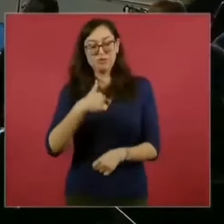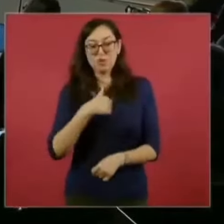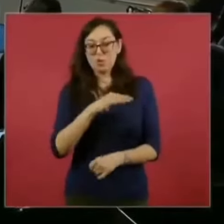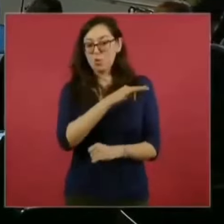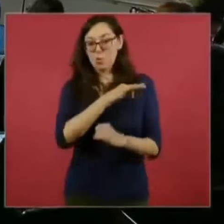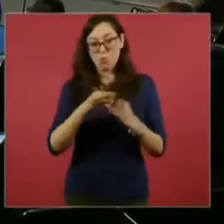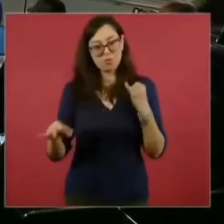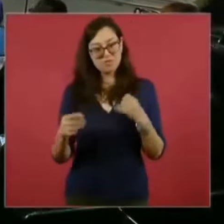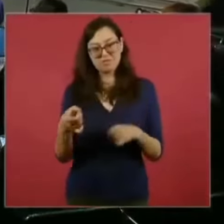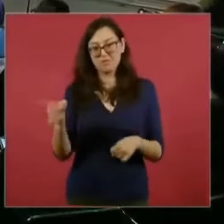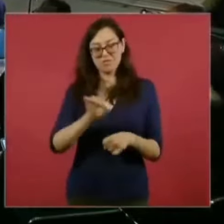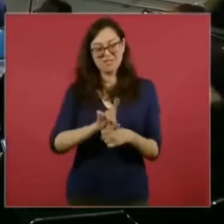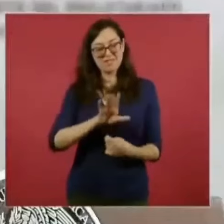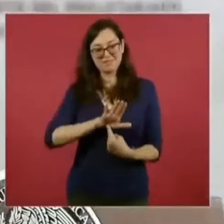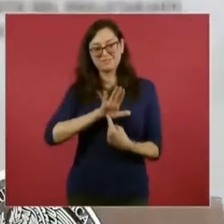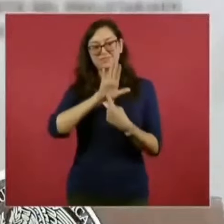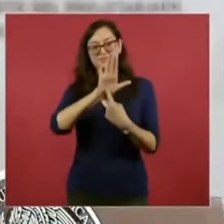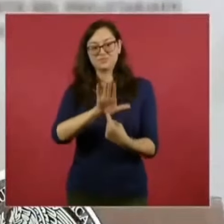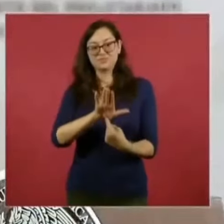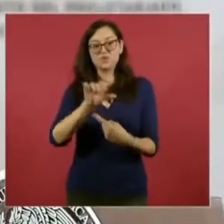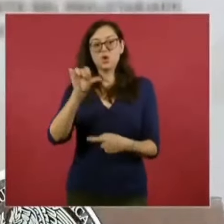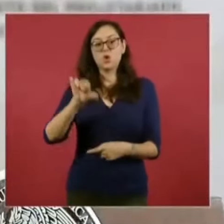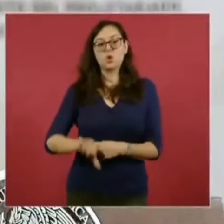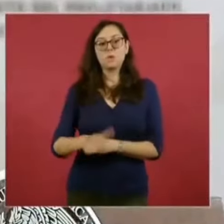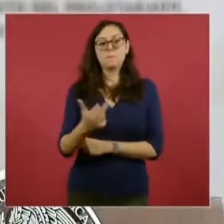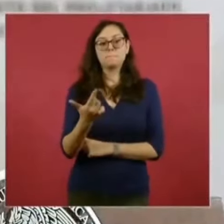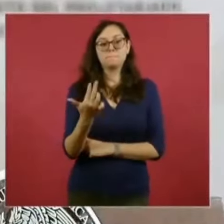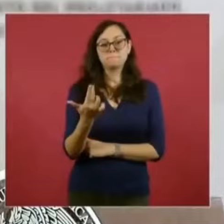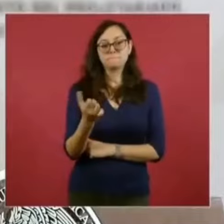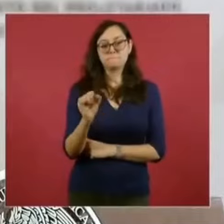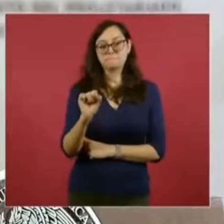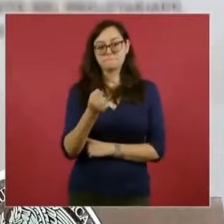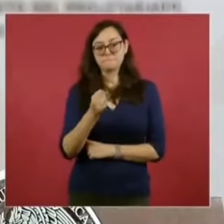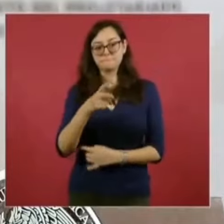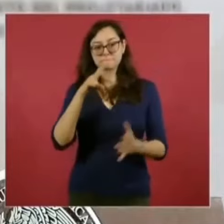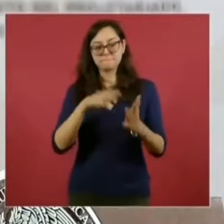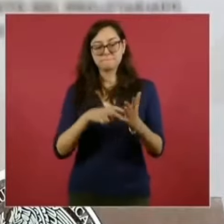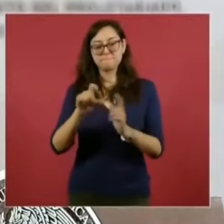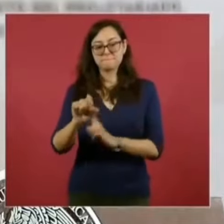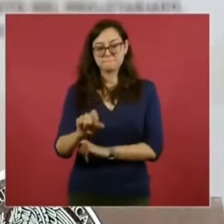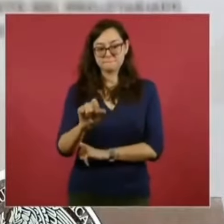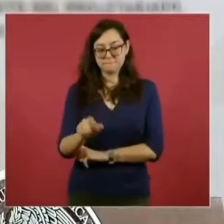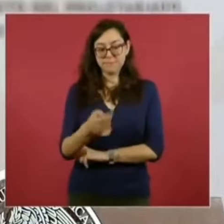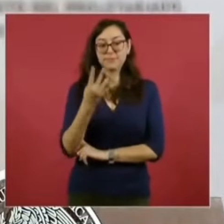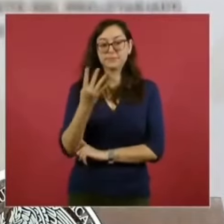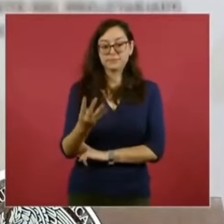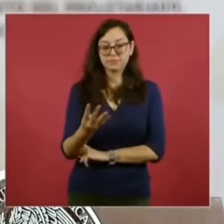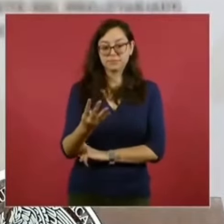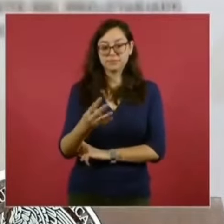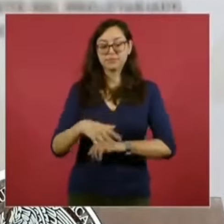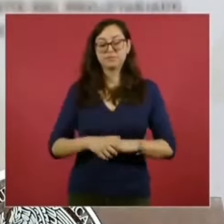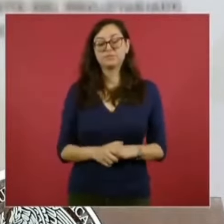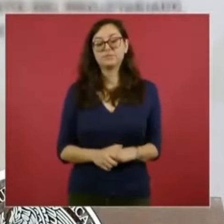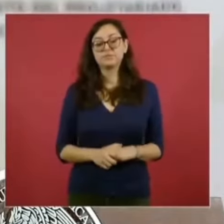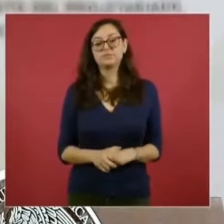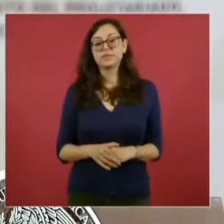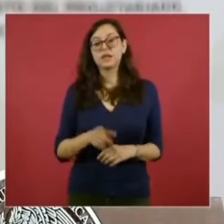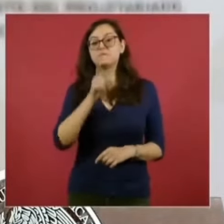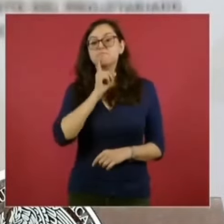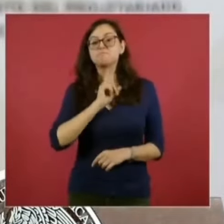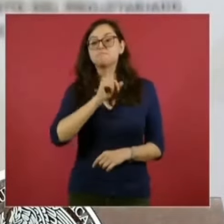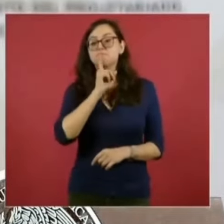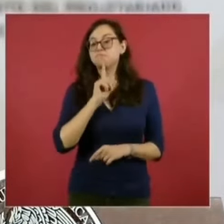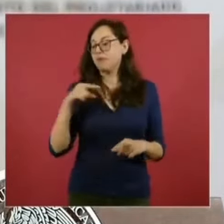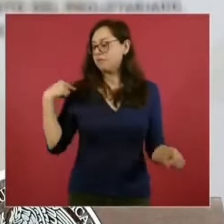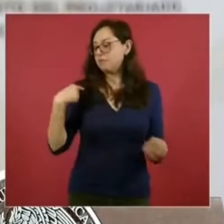voy a presentar. Hoy es 25 de septiembre del año 2024 y esta es la sección ¿Quién es quién? Las mentiras